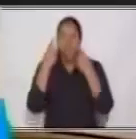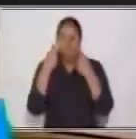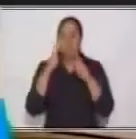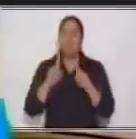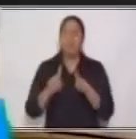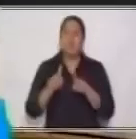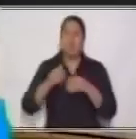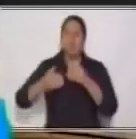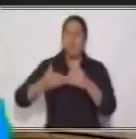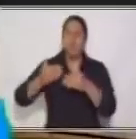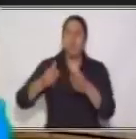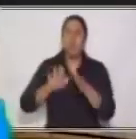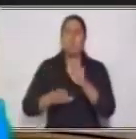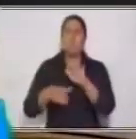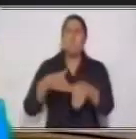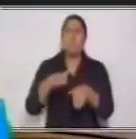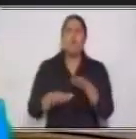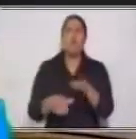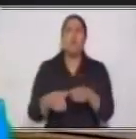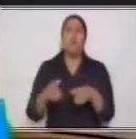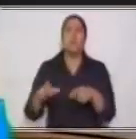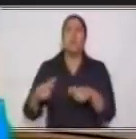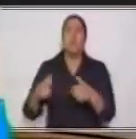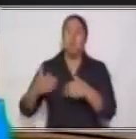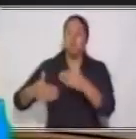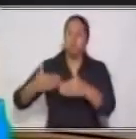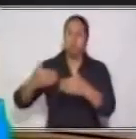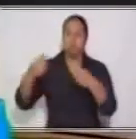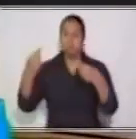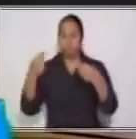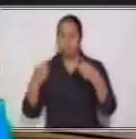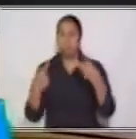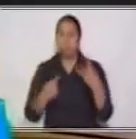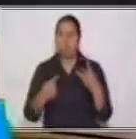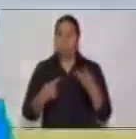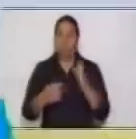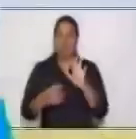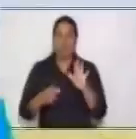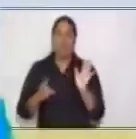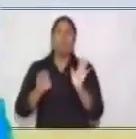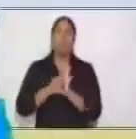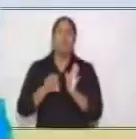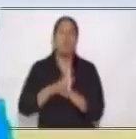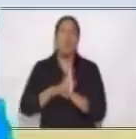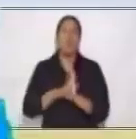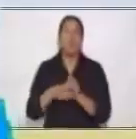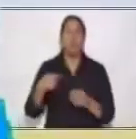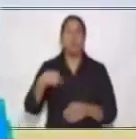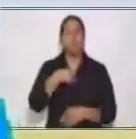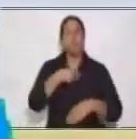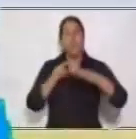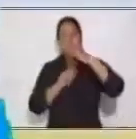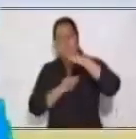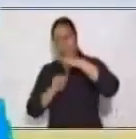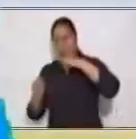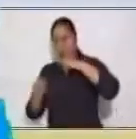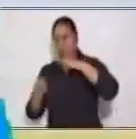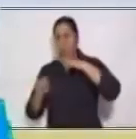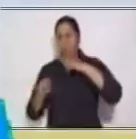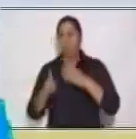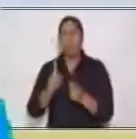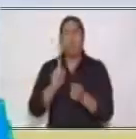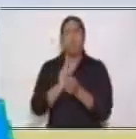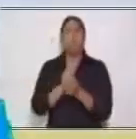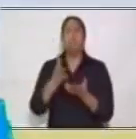El hombre, por ejemplo, aquí, si subrayamos, vamos a encontrar la secuencia de una lectura.